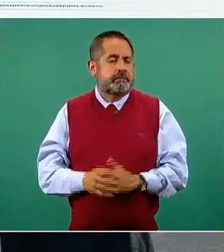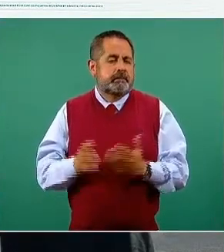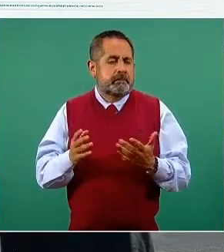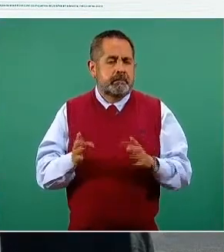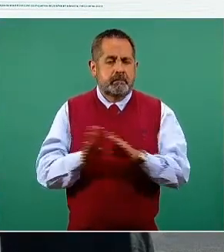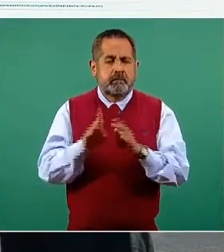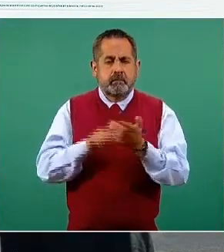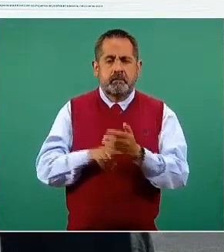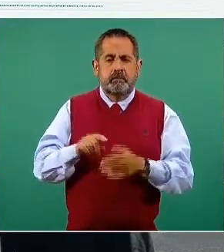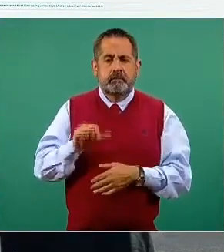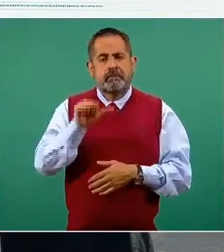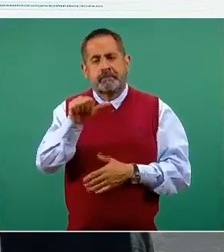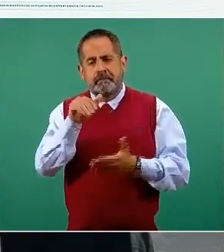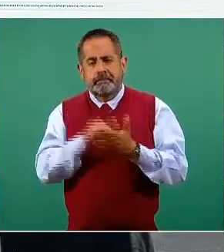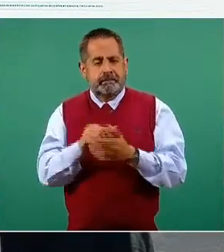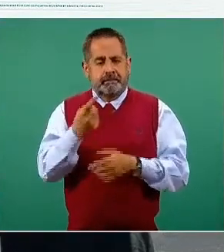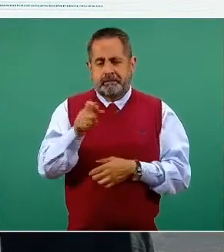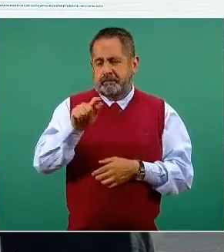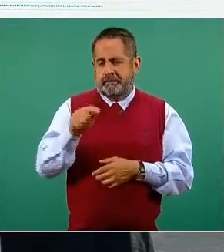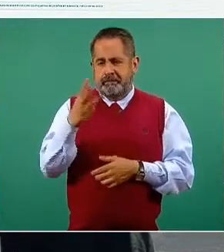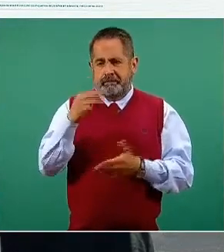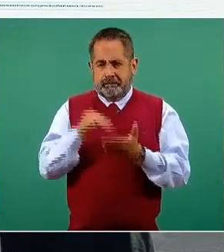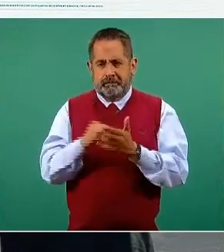Correspondientes a